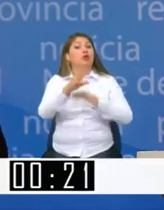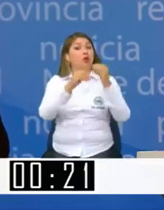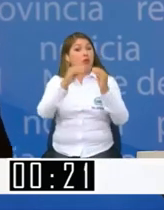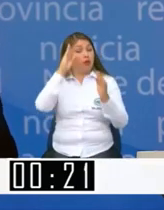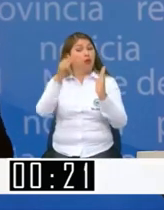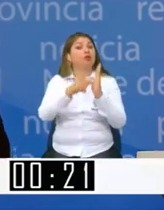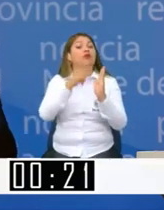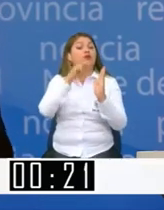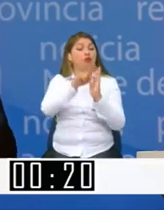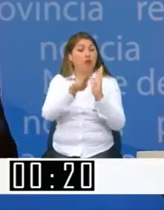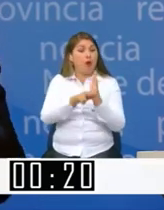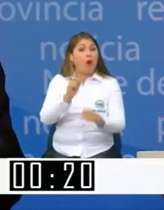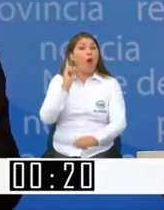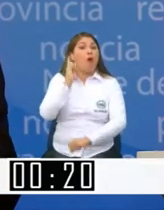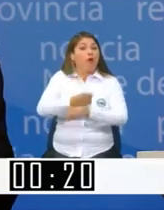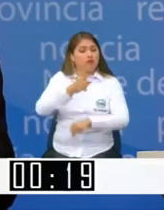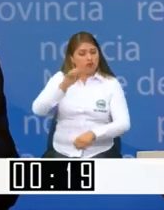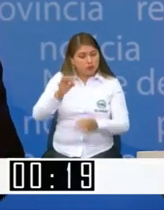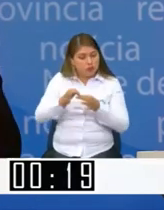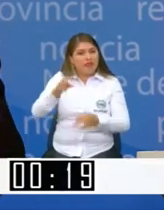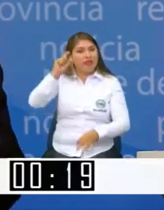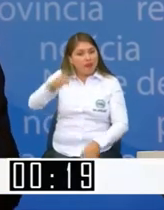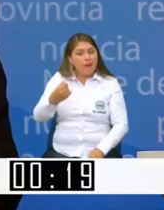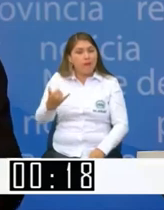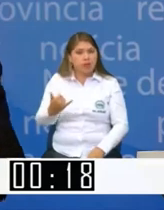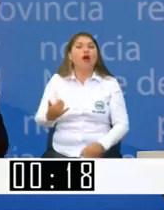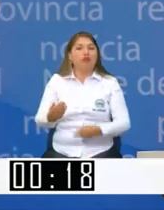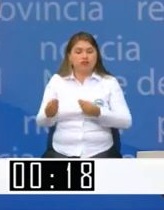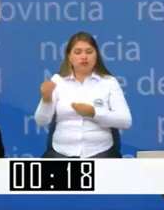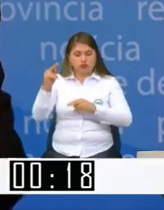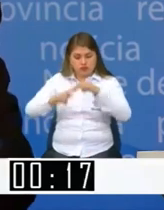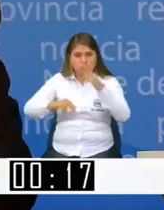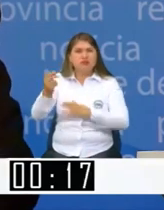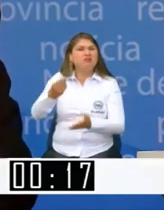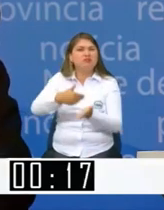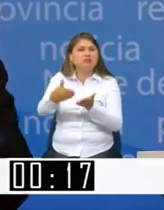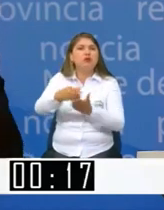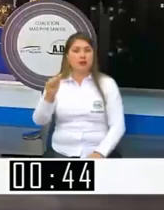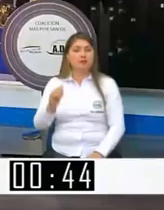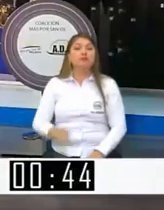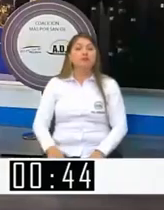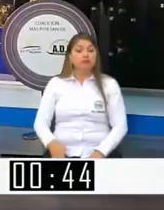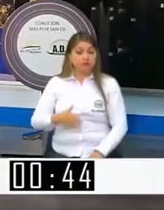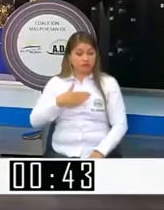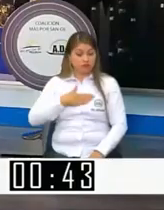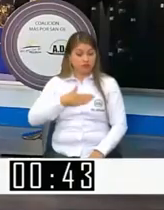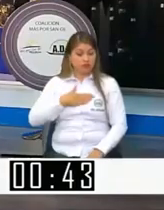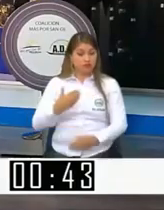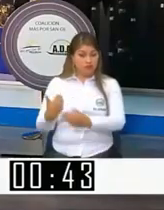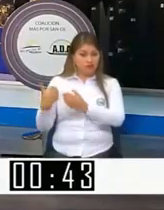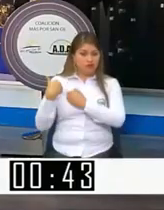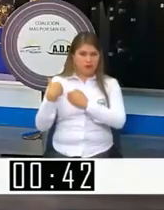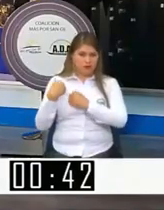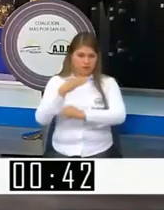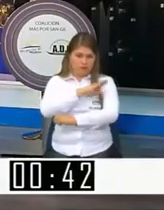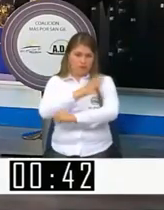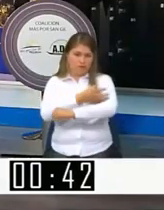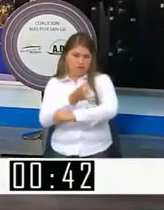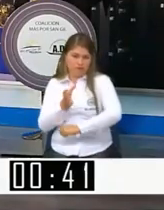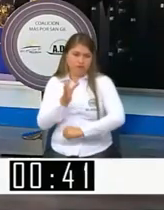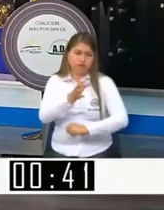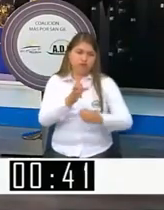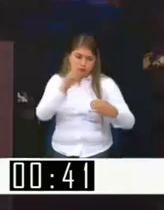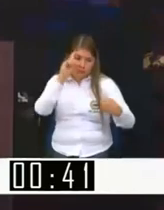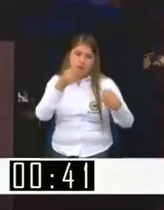que por norma y obligación el municipio tiene que contar con él. Lo vamos a construir, nos vale 1.000.000.000 de pesos. Fortaleceré el convenio con